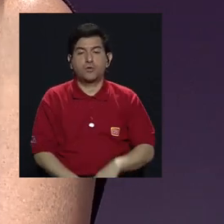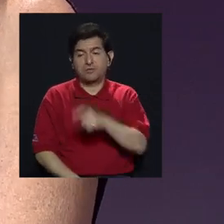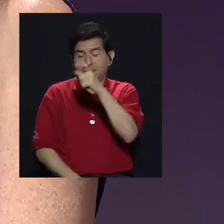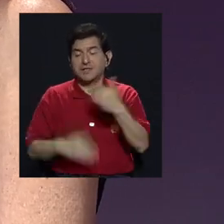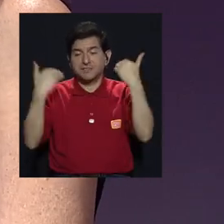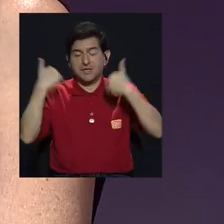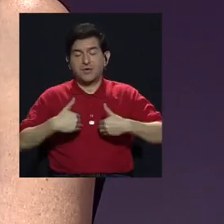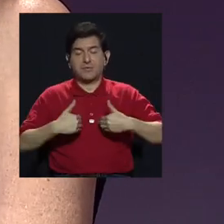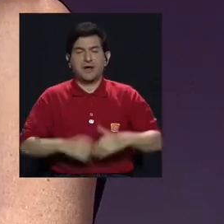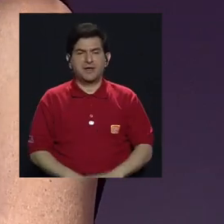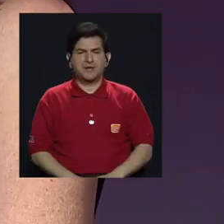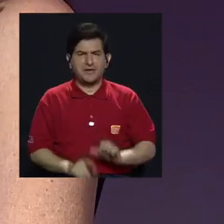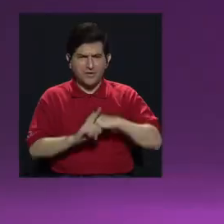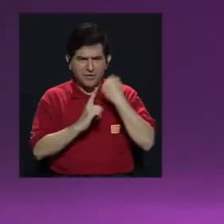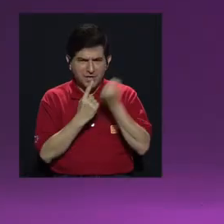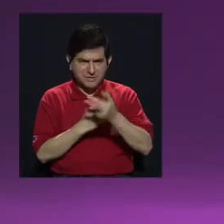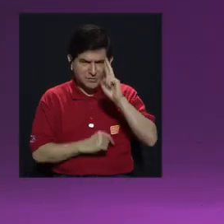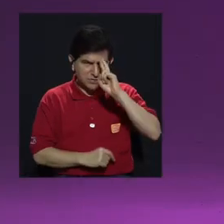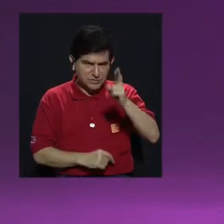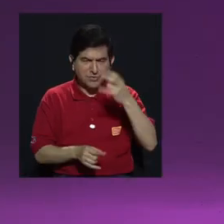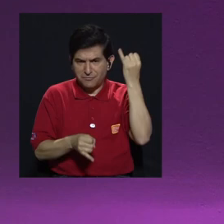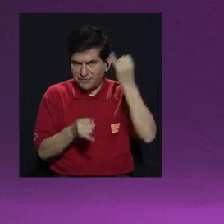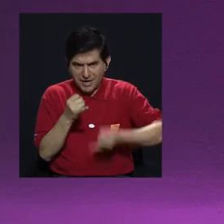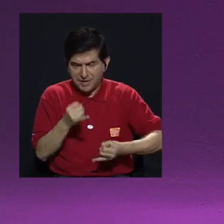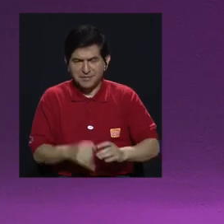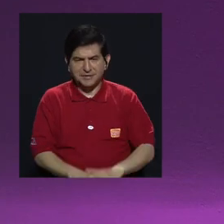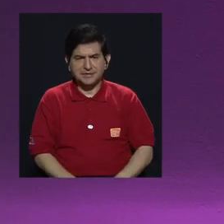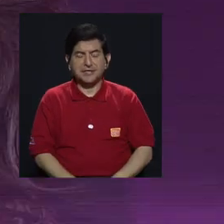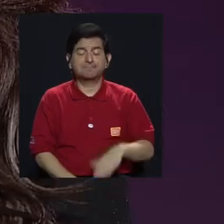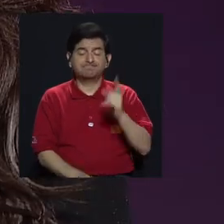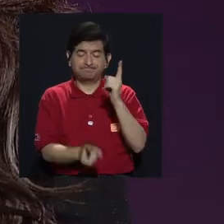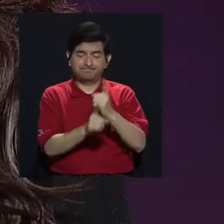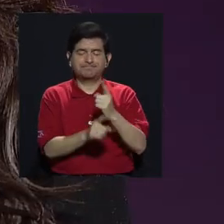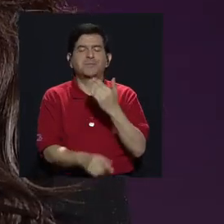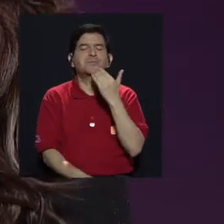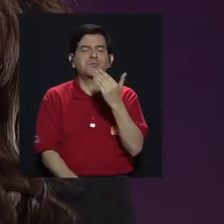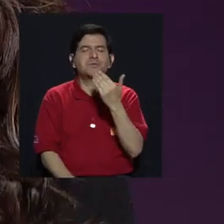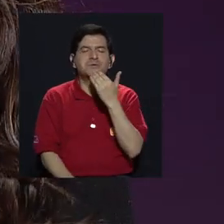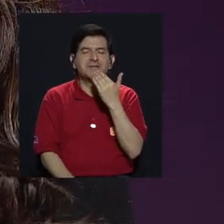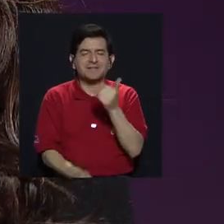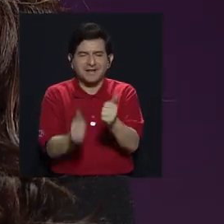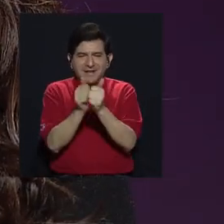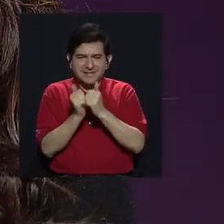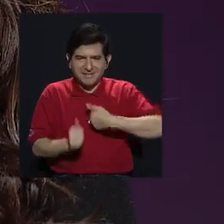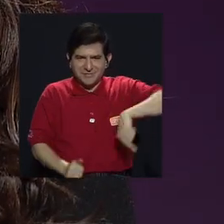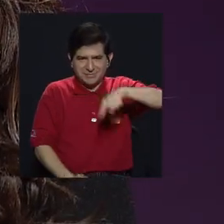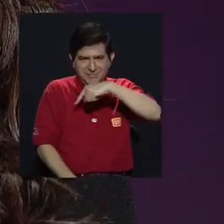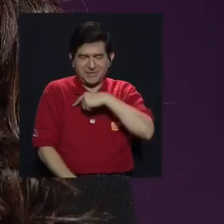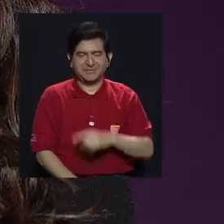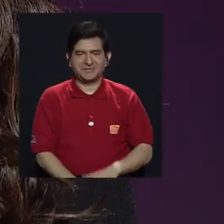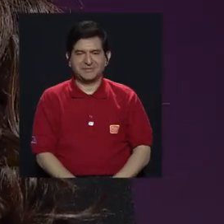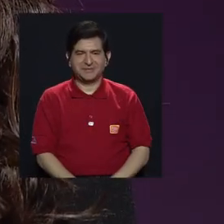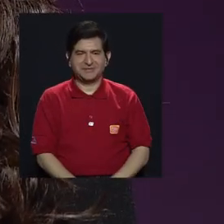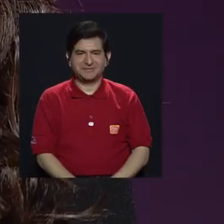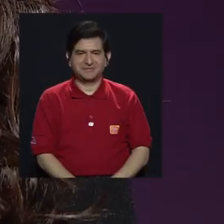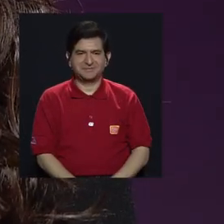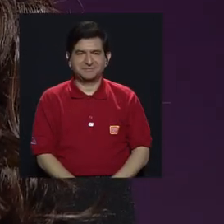humano también. Se trata una cuestión de respeto, al fin de cuentas. Así es. Muchísimas gracias por acompañarnos.